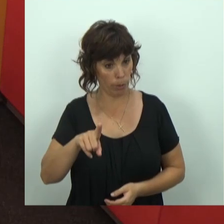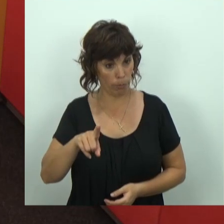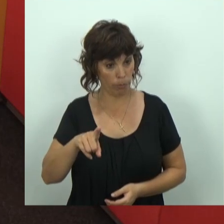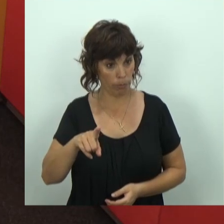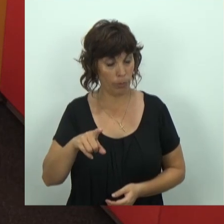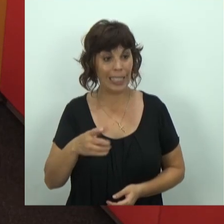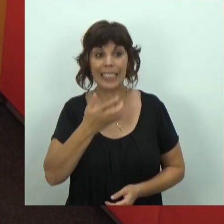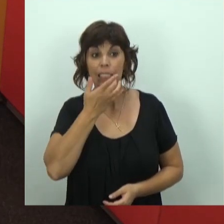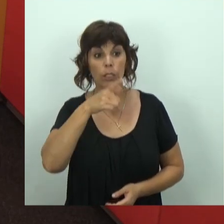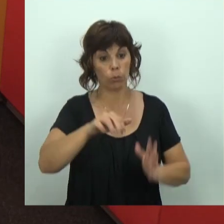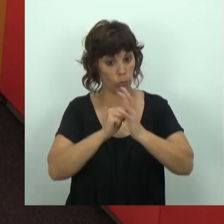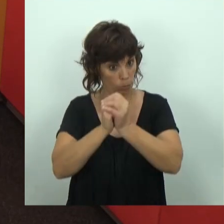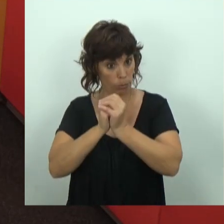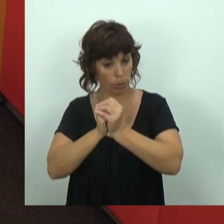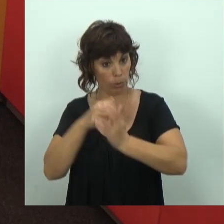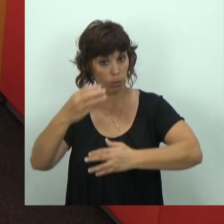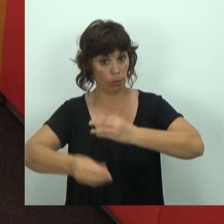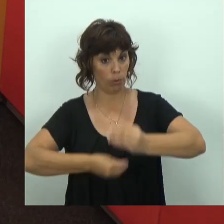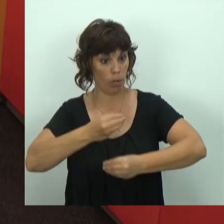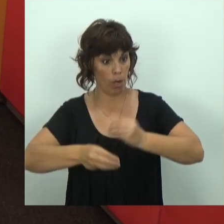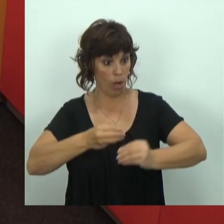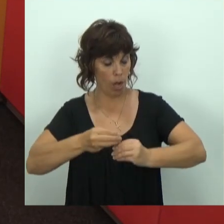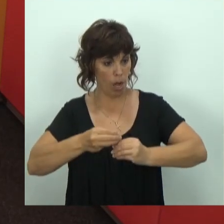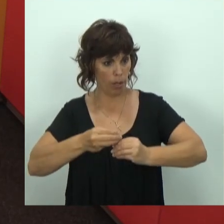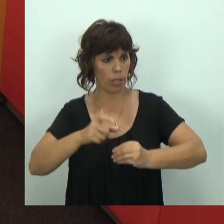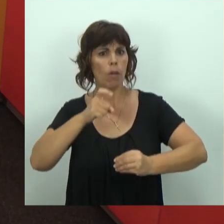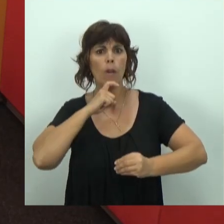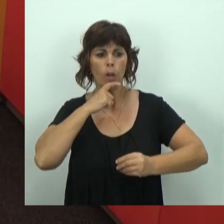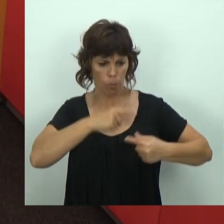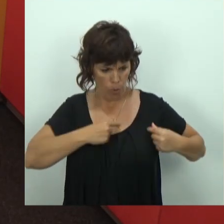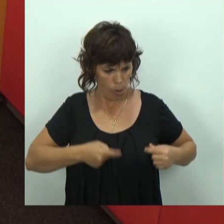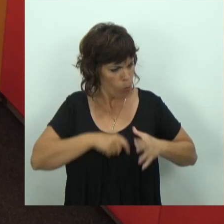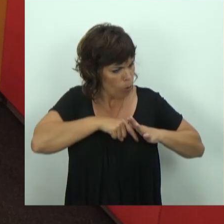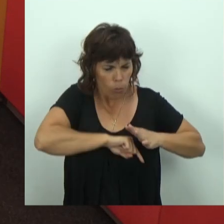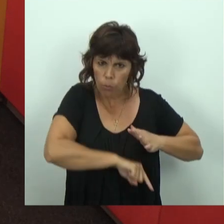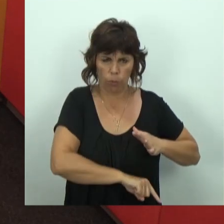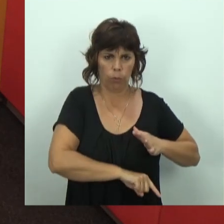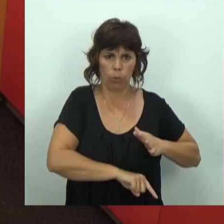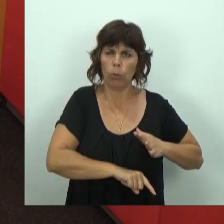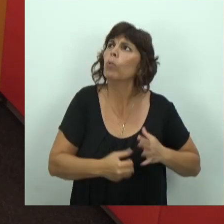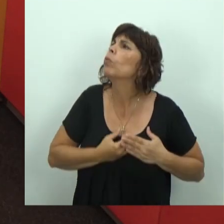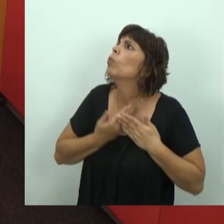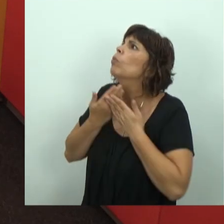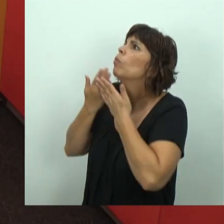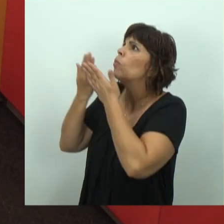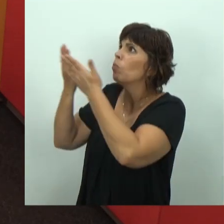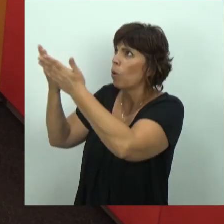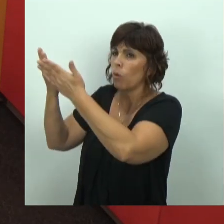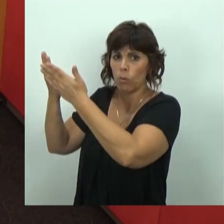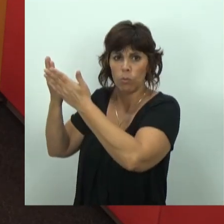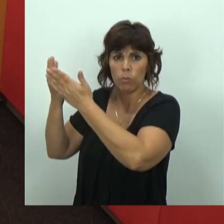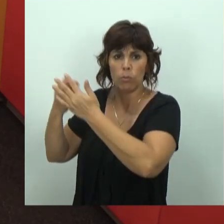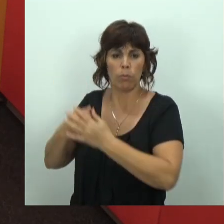Si hace esta oración de lo profundo de su corazón, le prometo